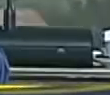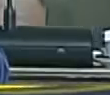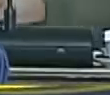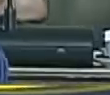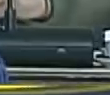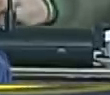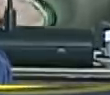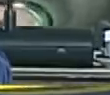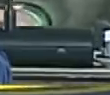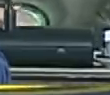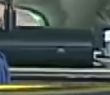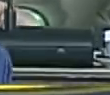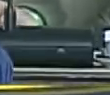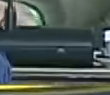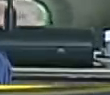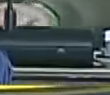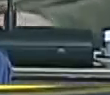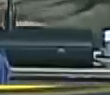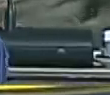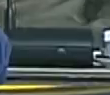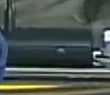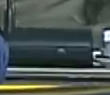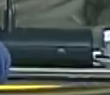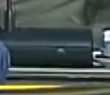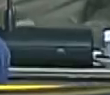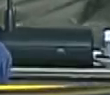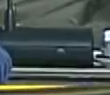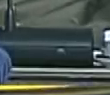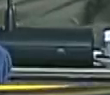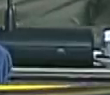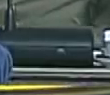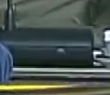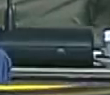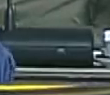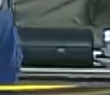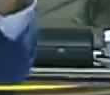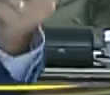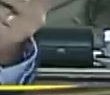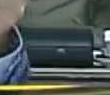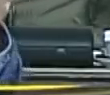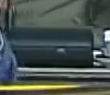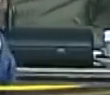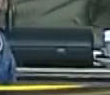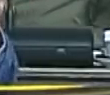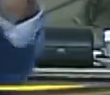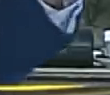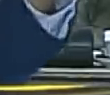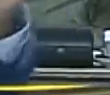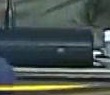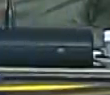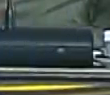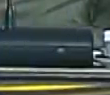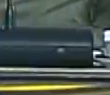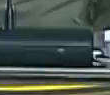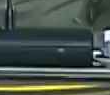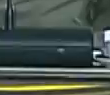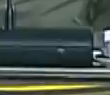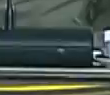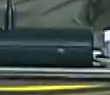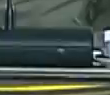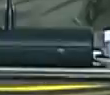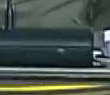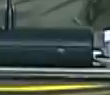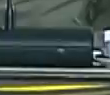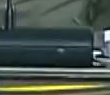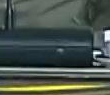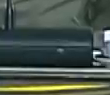bloqueo. Porque además, presidente, tengo que decirle, ellos fueron promotores del bloqueo, desconociéndolo a usted, jamás presentaron proyectos ante el